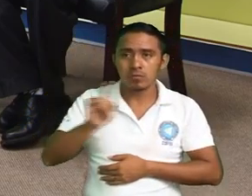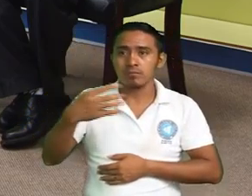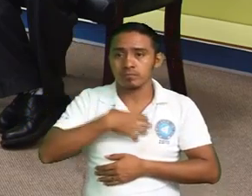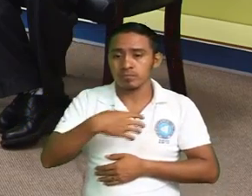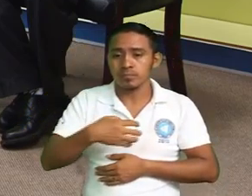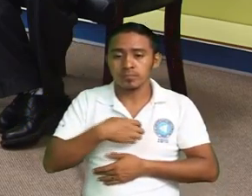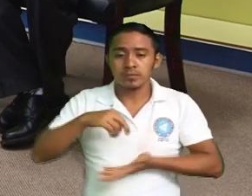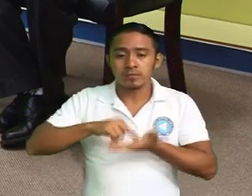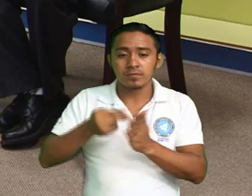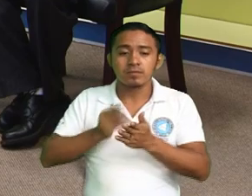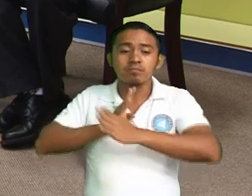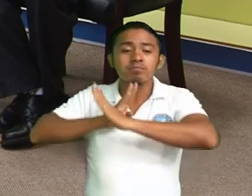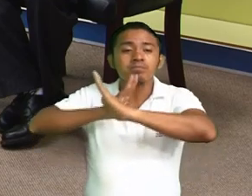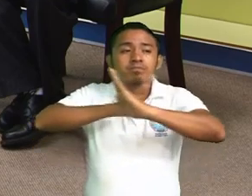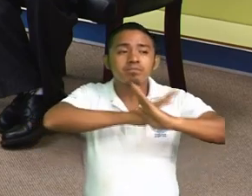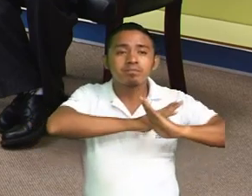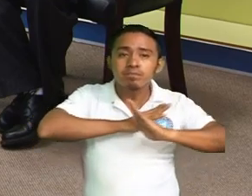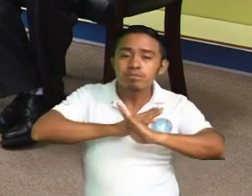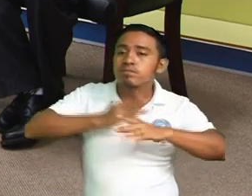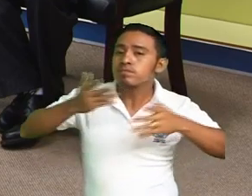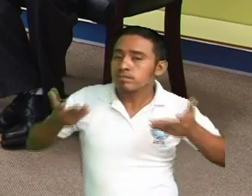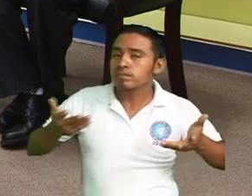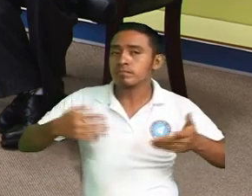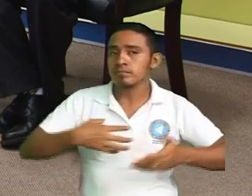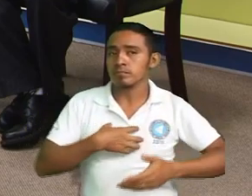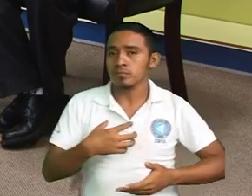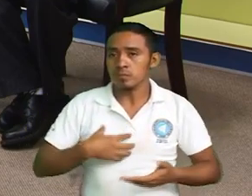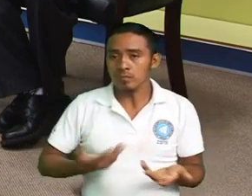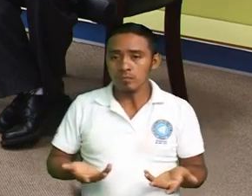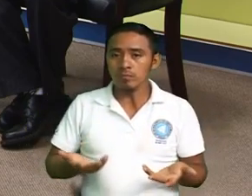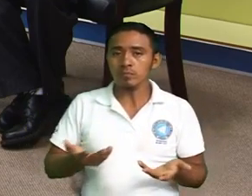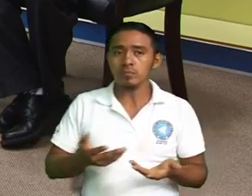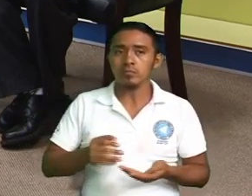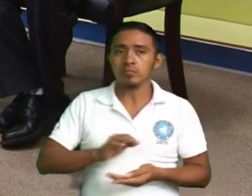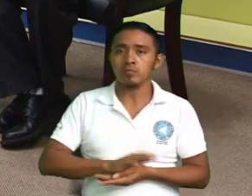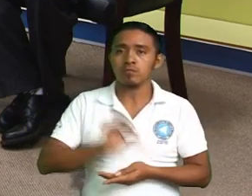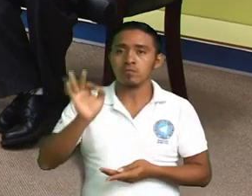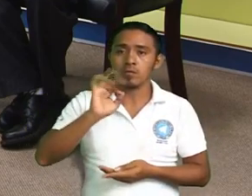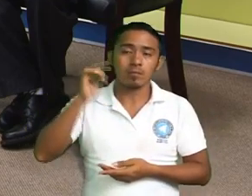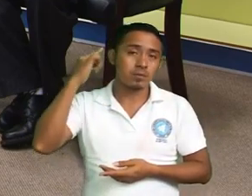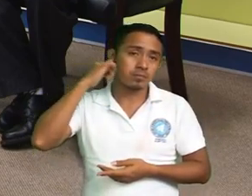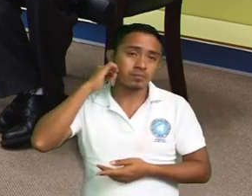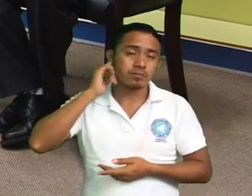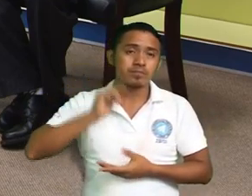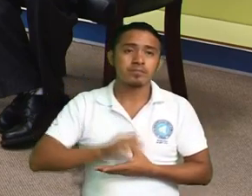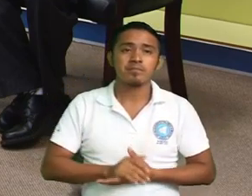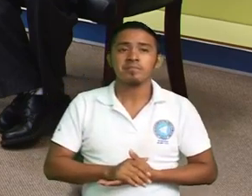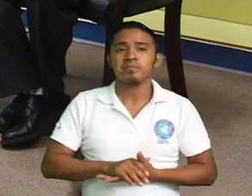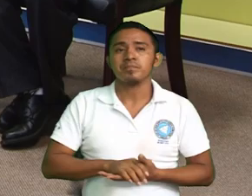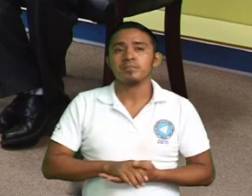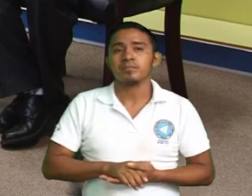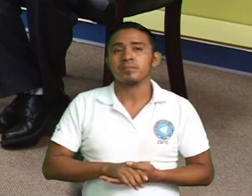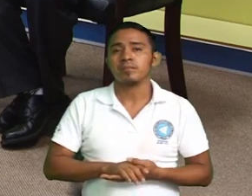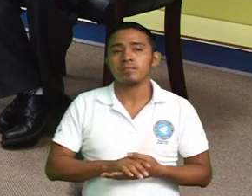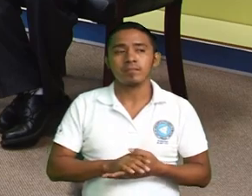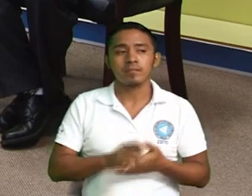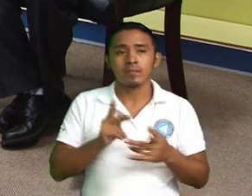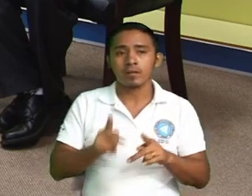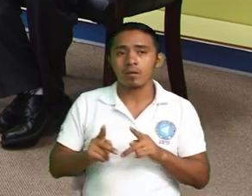del... es parte de la defensa de nuestro sistema auditivo. Sí. Pero